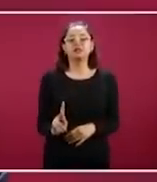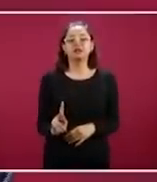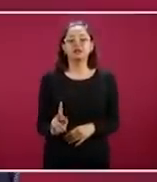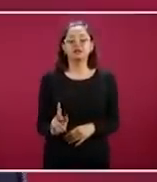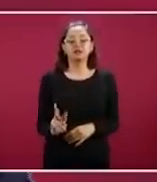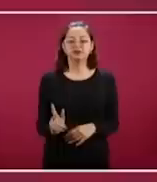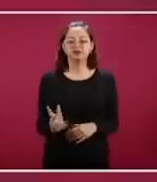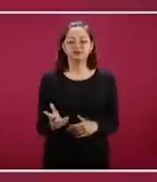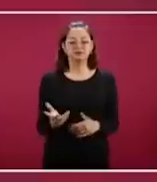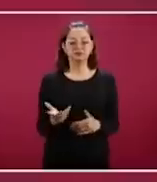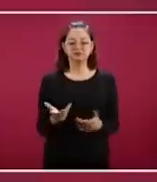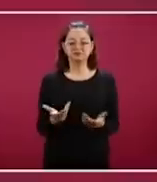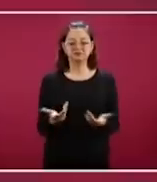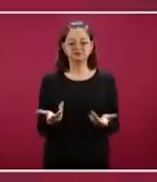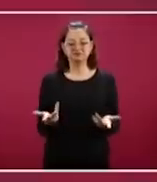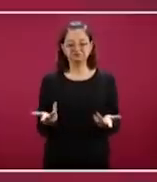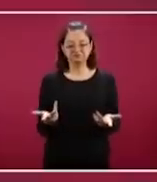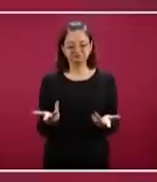en el mismo